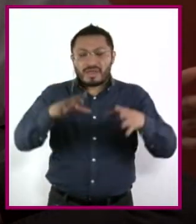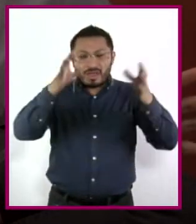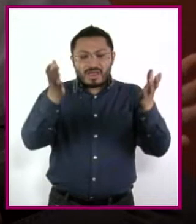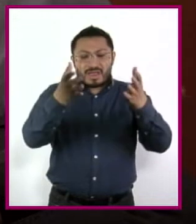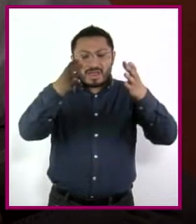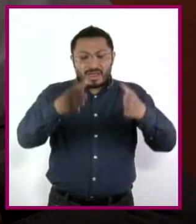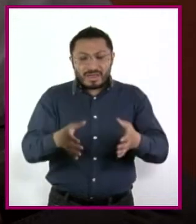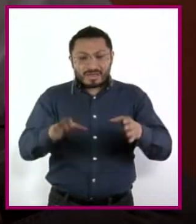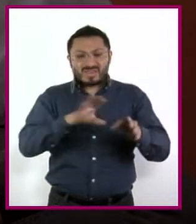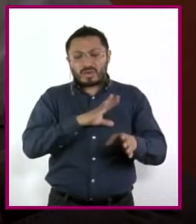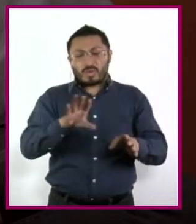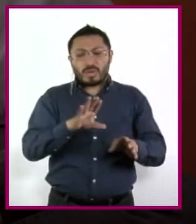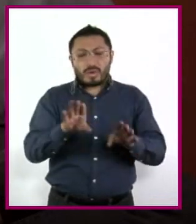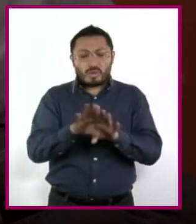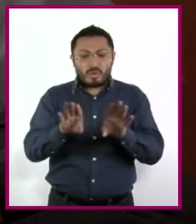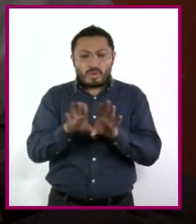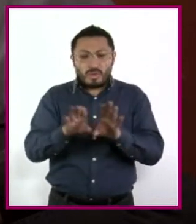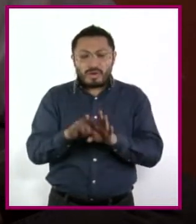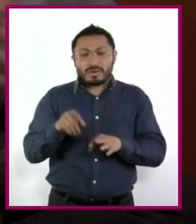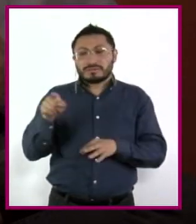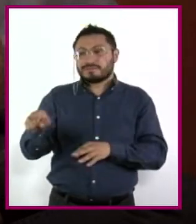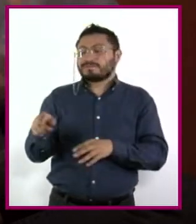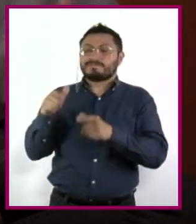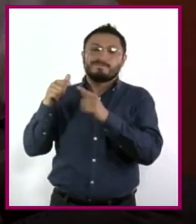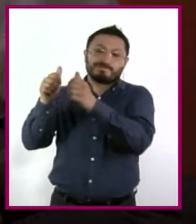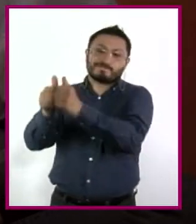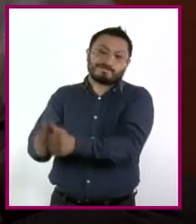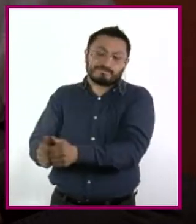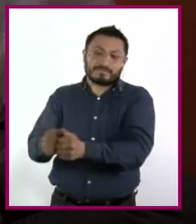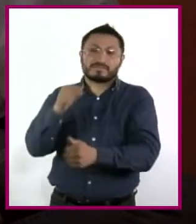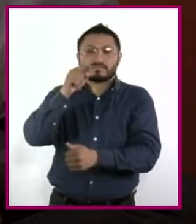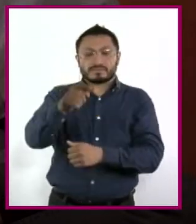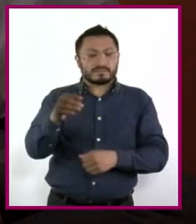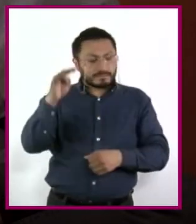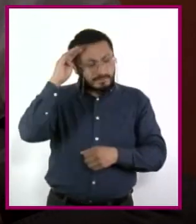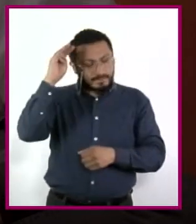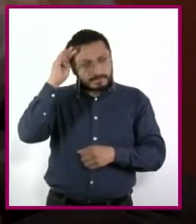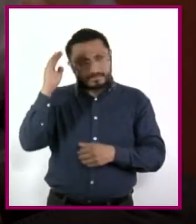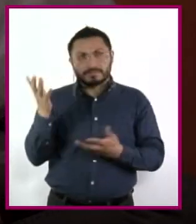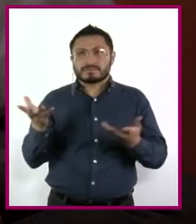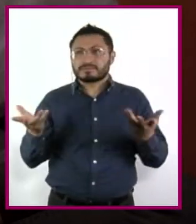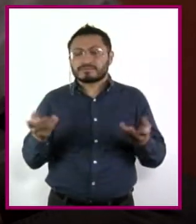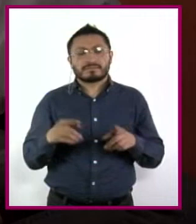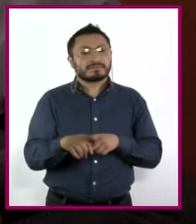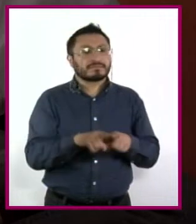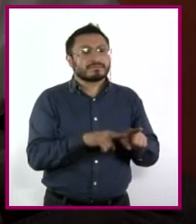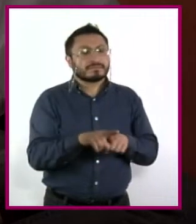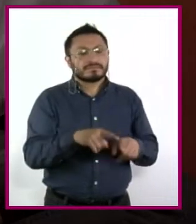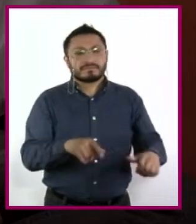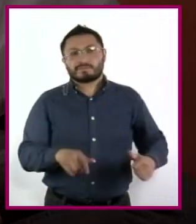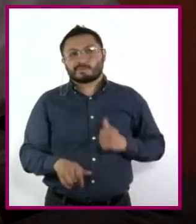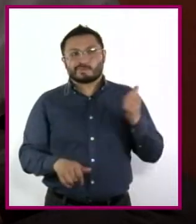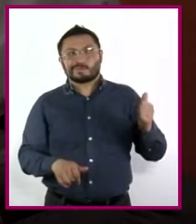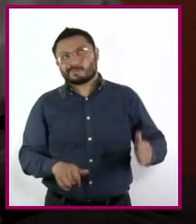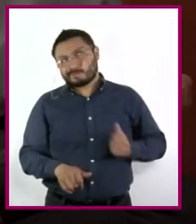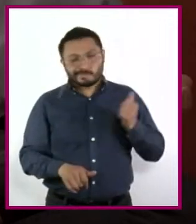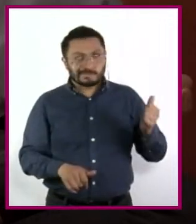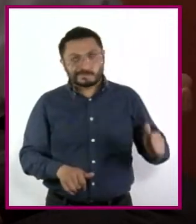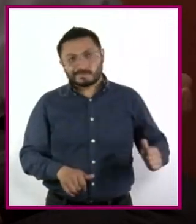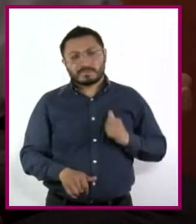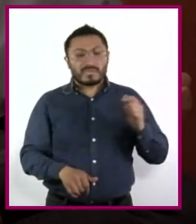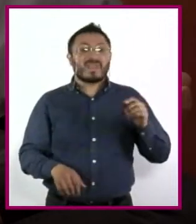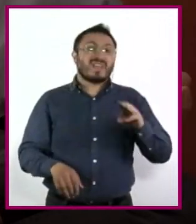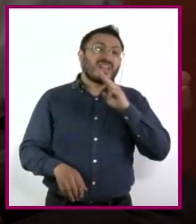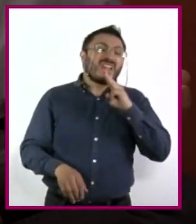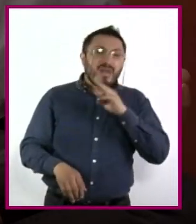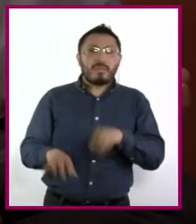esperándote. La valoración que estás haciendo de toda la situación es que tu hermano siempre abusa de ti y que tu mamá